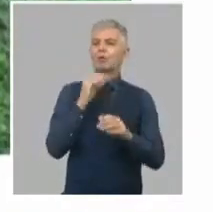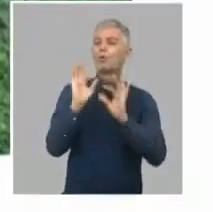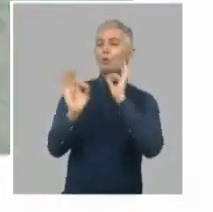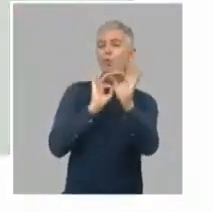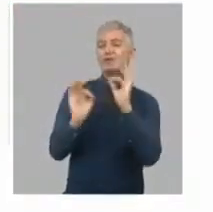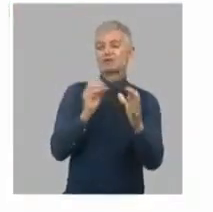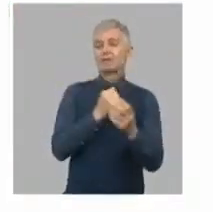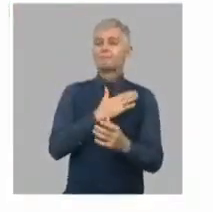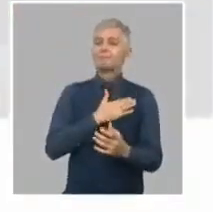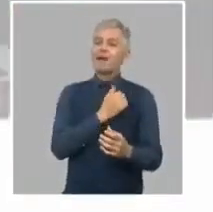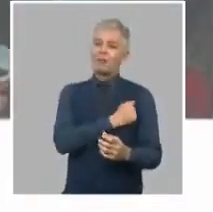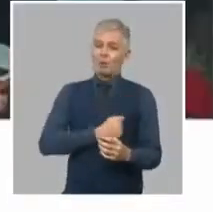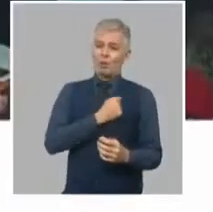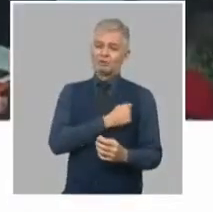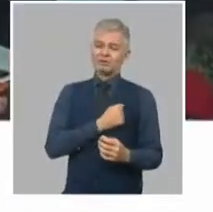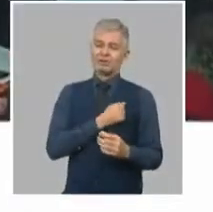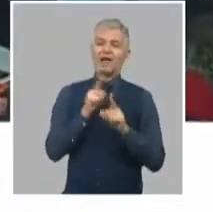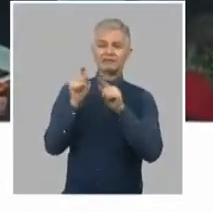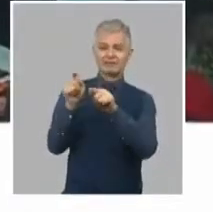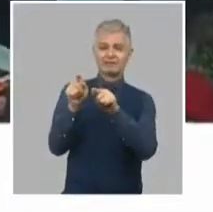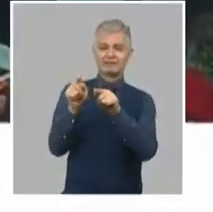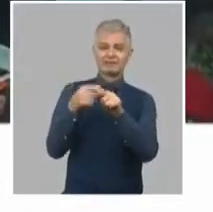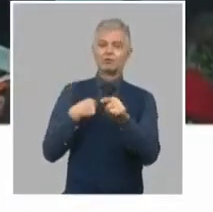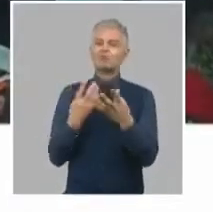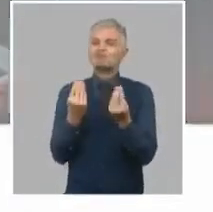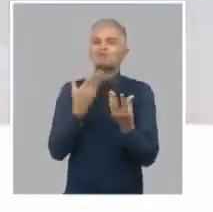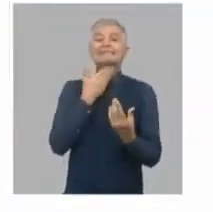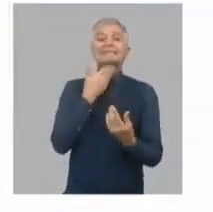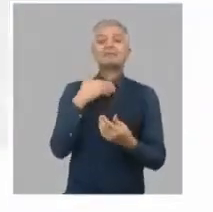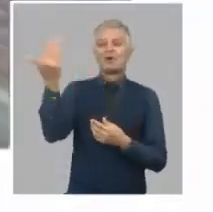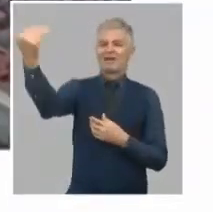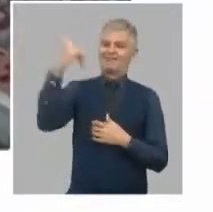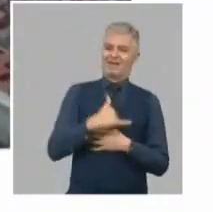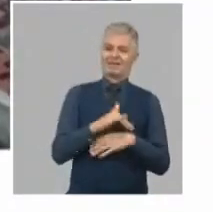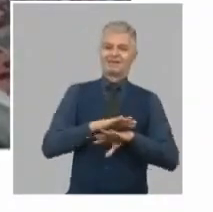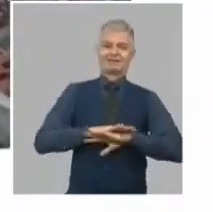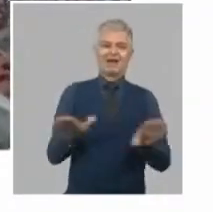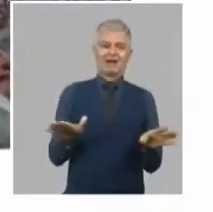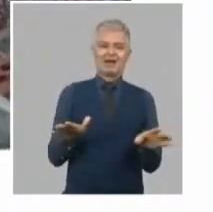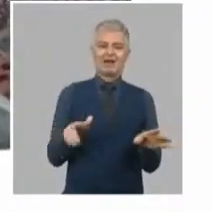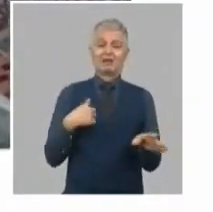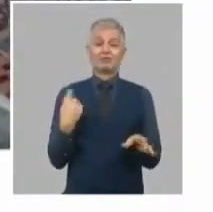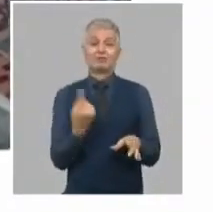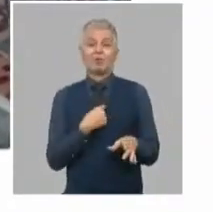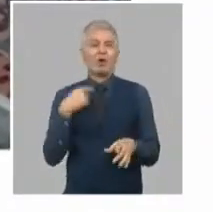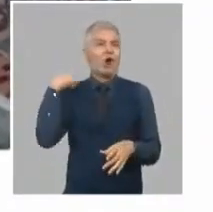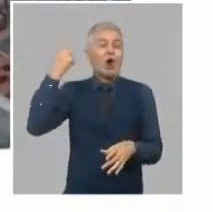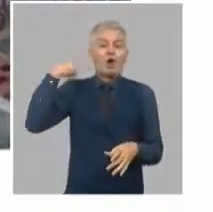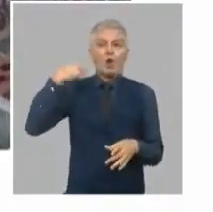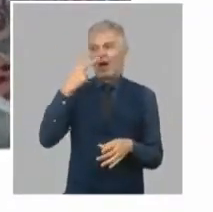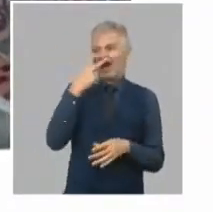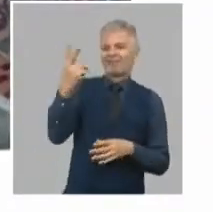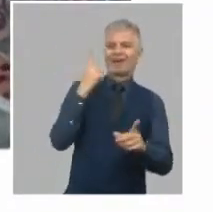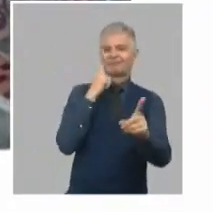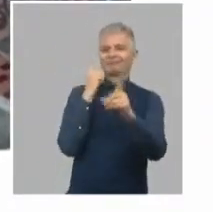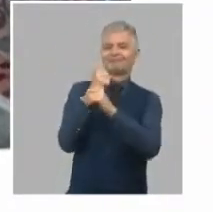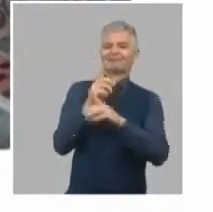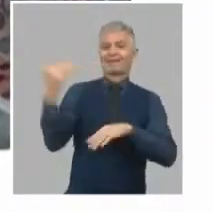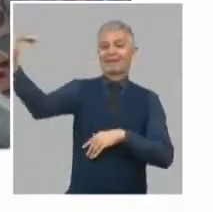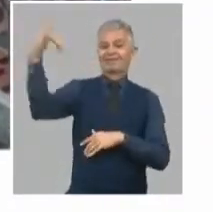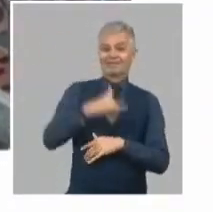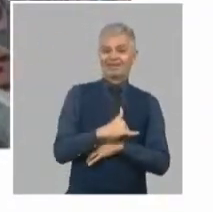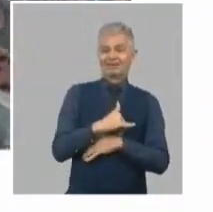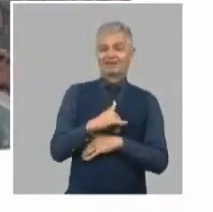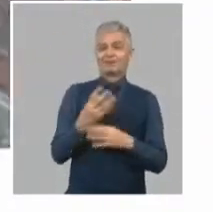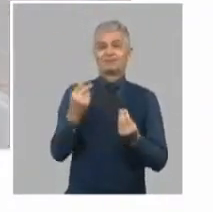te amamos. Estoy muy, muy deseosa que llegue ya. No, estoy todo como perro, como que llegue.